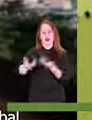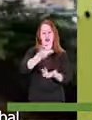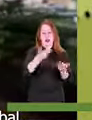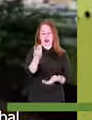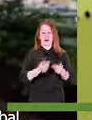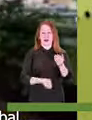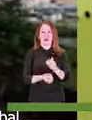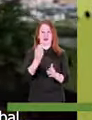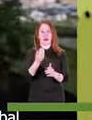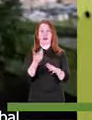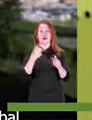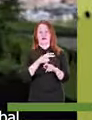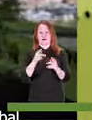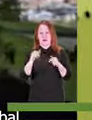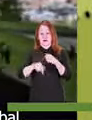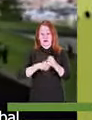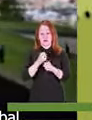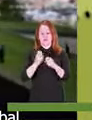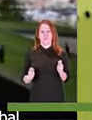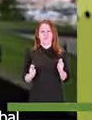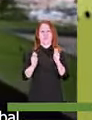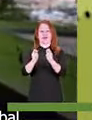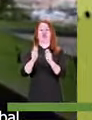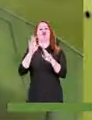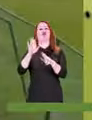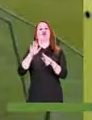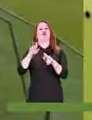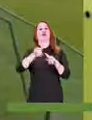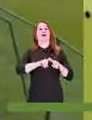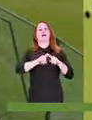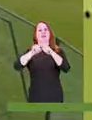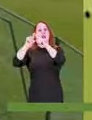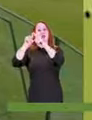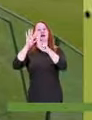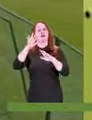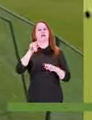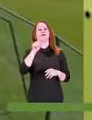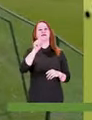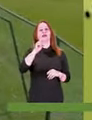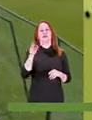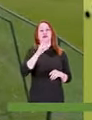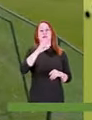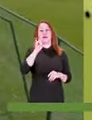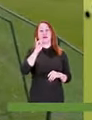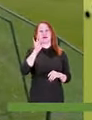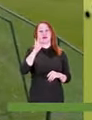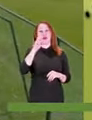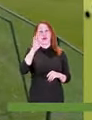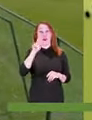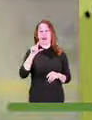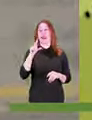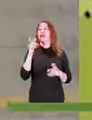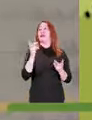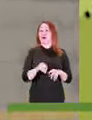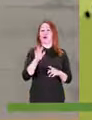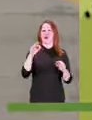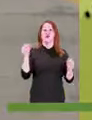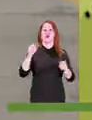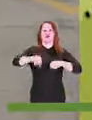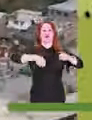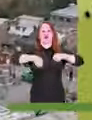para adjudicar este año el cable aéreo San Cristóbal y la ciclo Alameda Medio Milenio, la más grande ciclorruta que